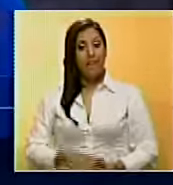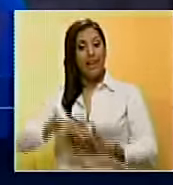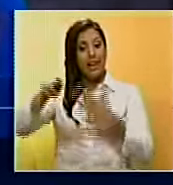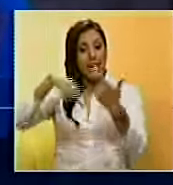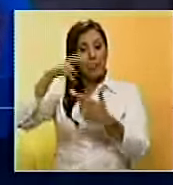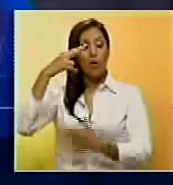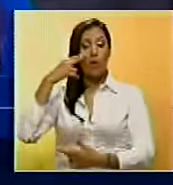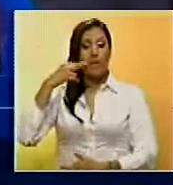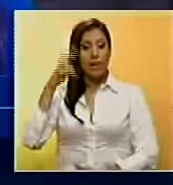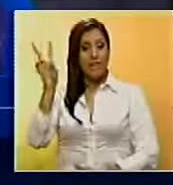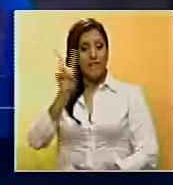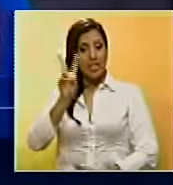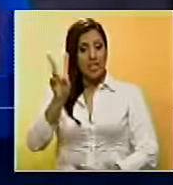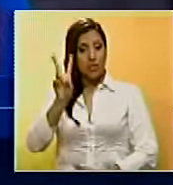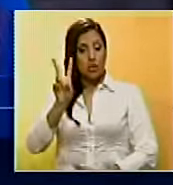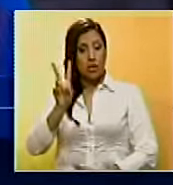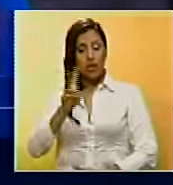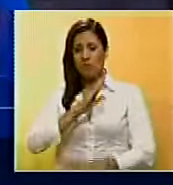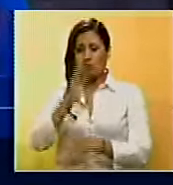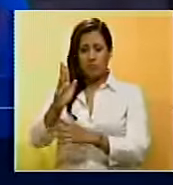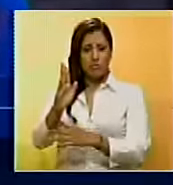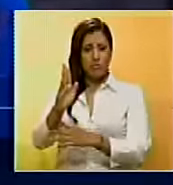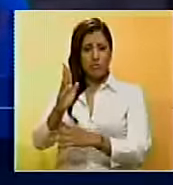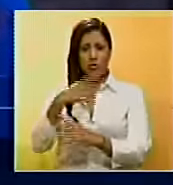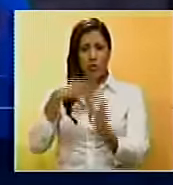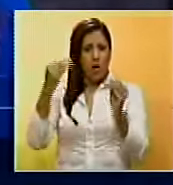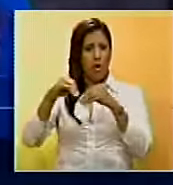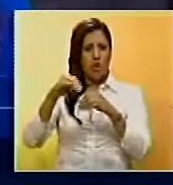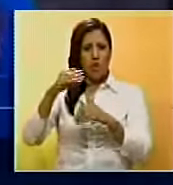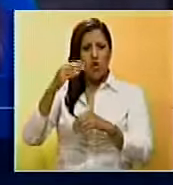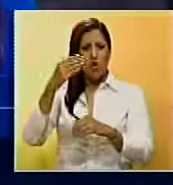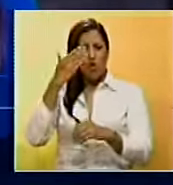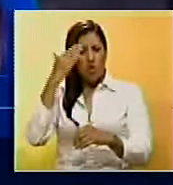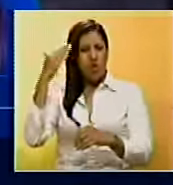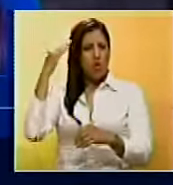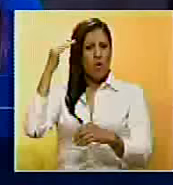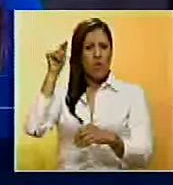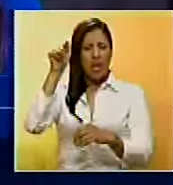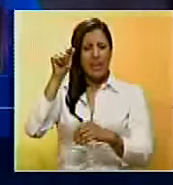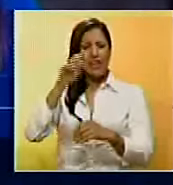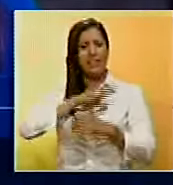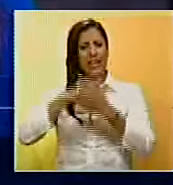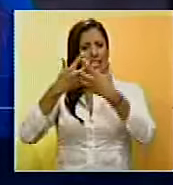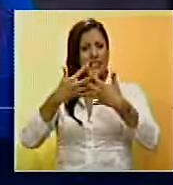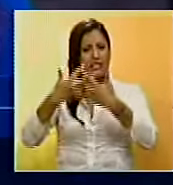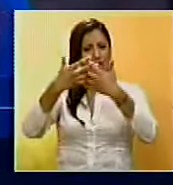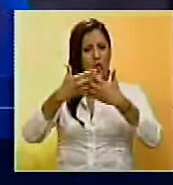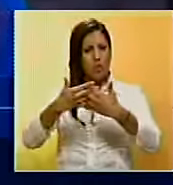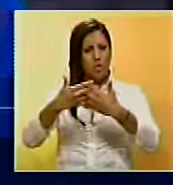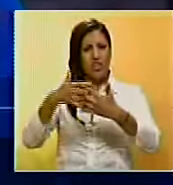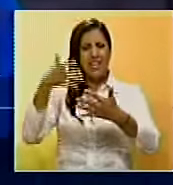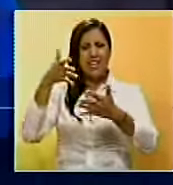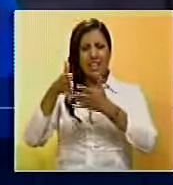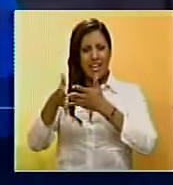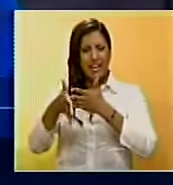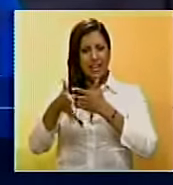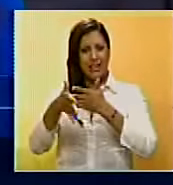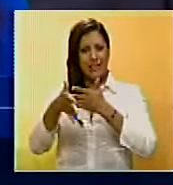República Bolivariana de Venezuela condena el doble rasero del gobierno de los Estados Unidos, que